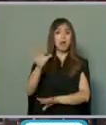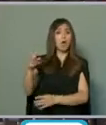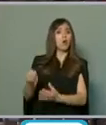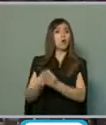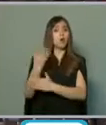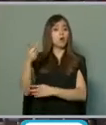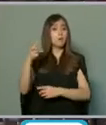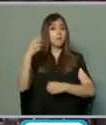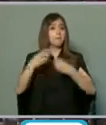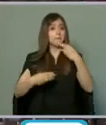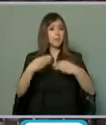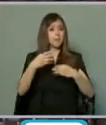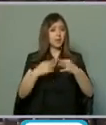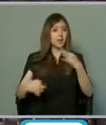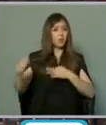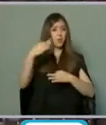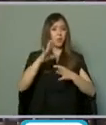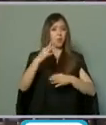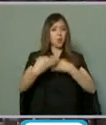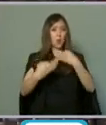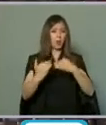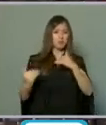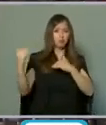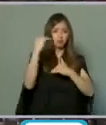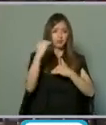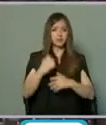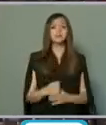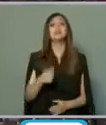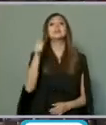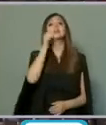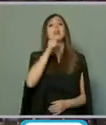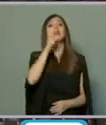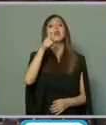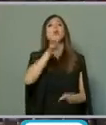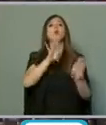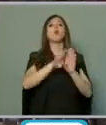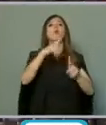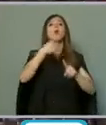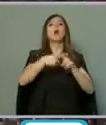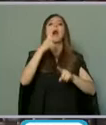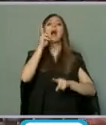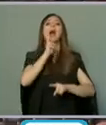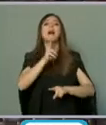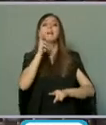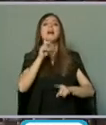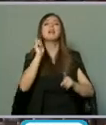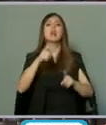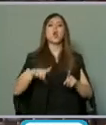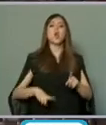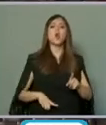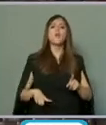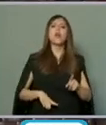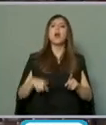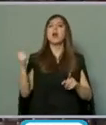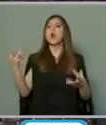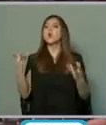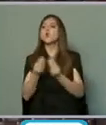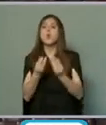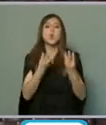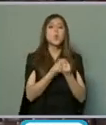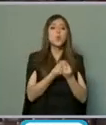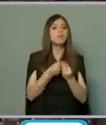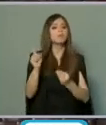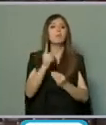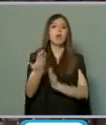nombraban conforme a los gobernadores de cada estado. Se determinó que podía haber mucha injerencia en respecto a los gobernadores y se determinó a